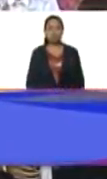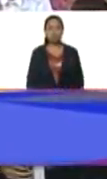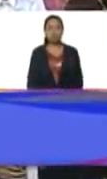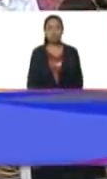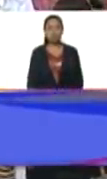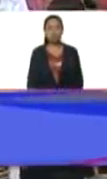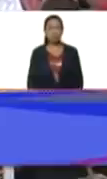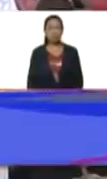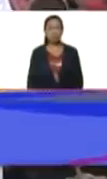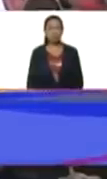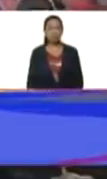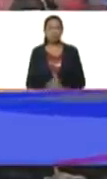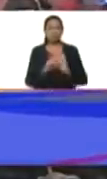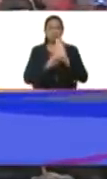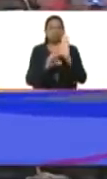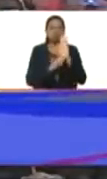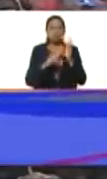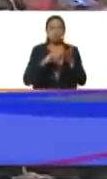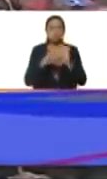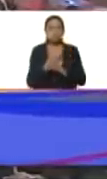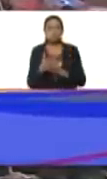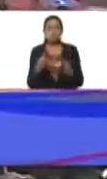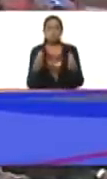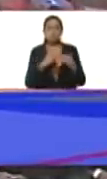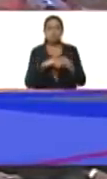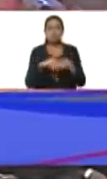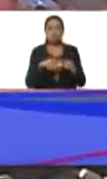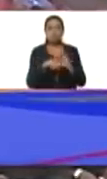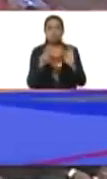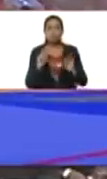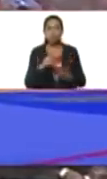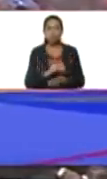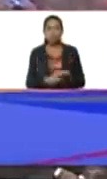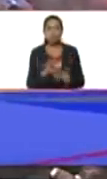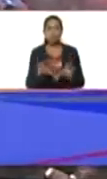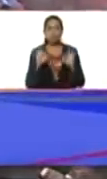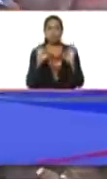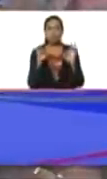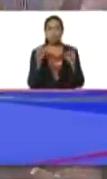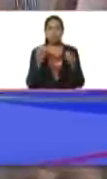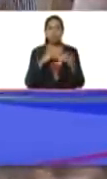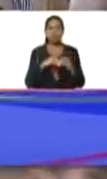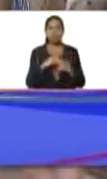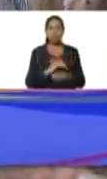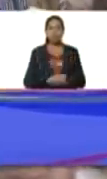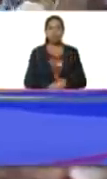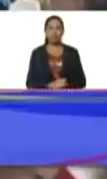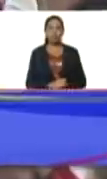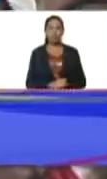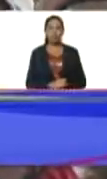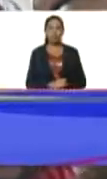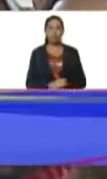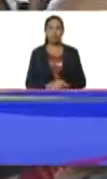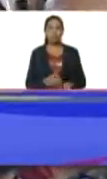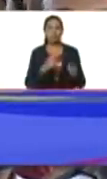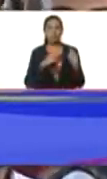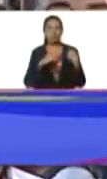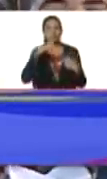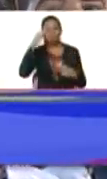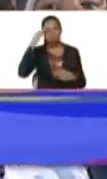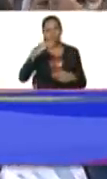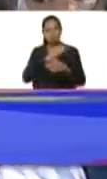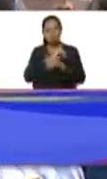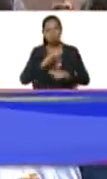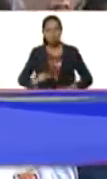se ha constituido el componente especial complementario, miembro de la Fuerza Armada